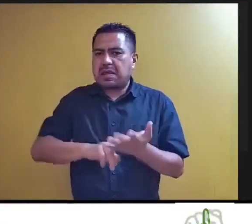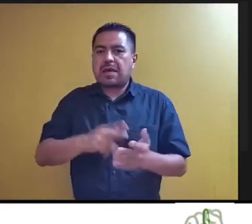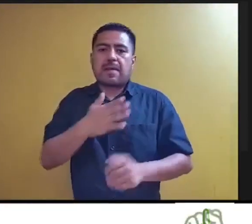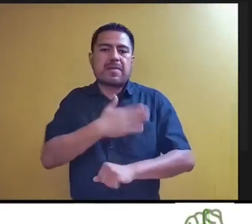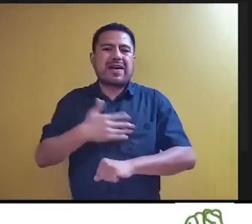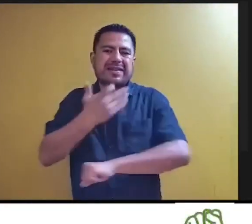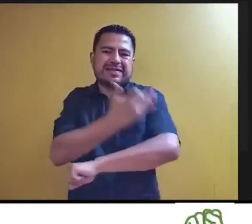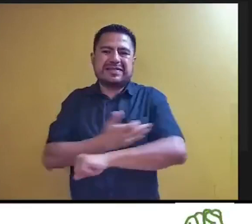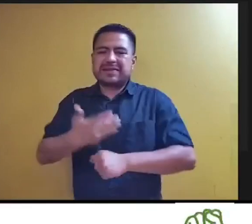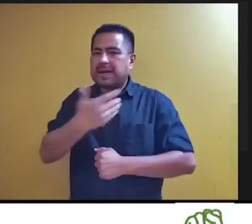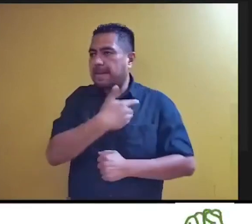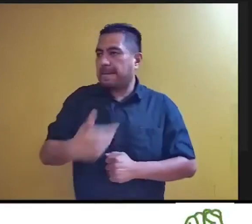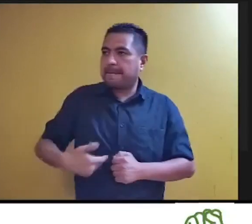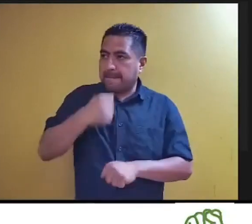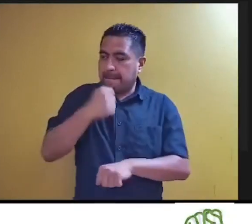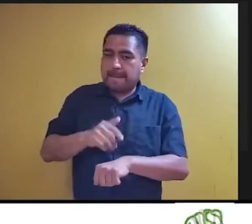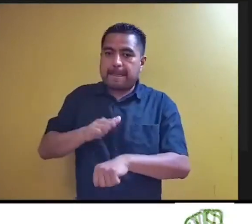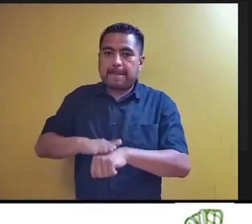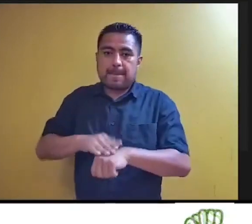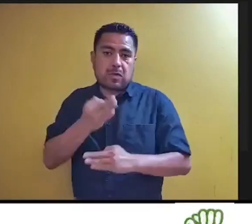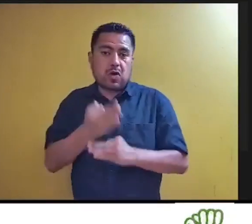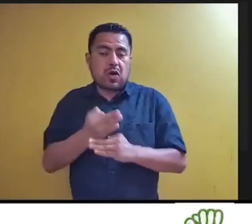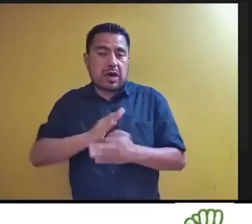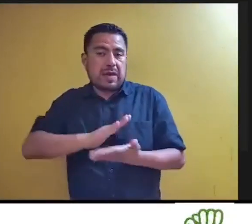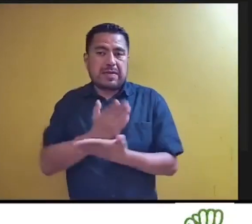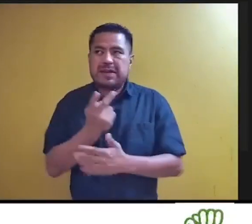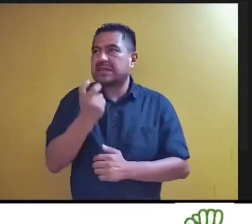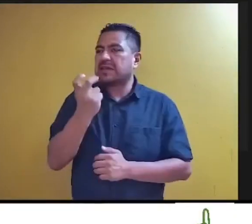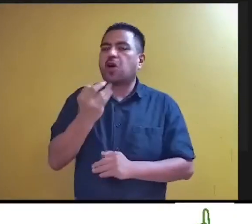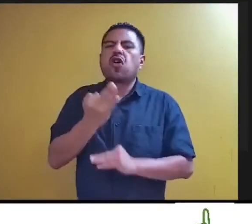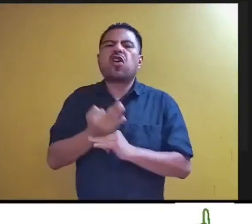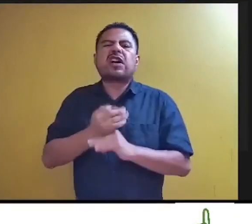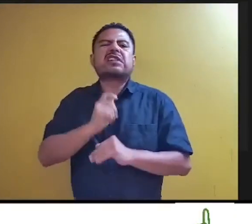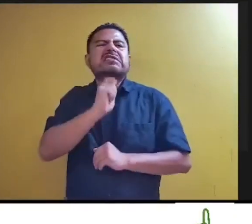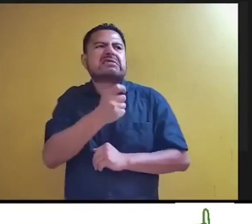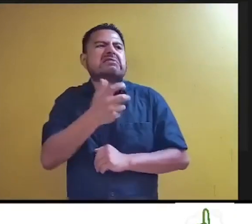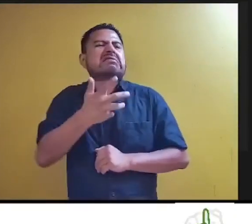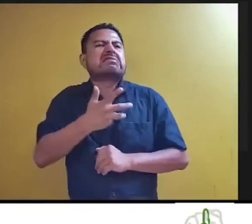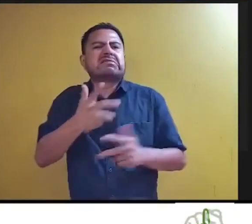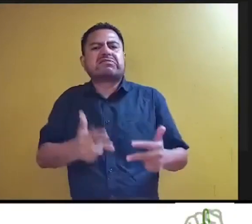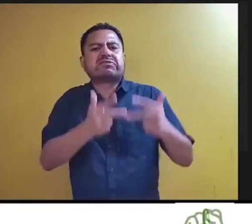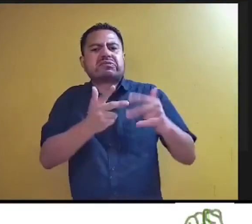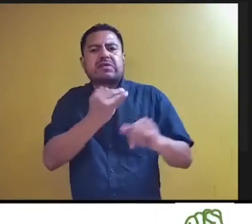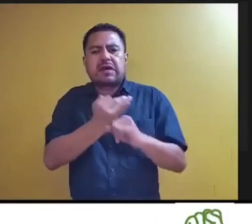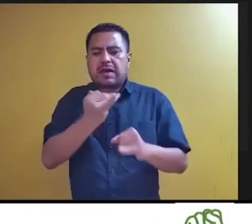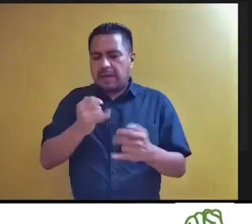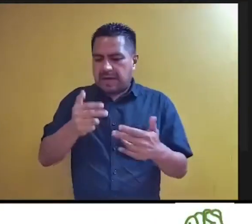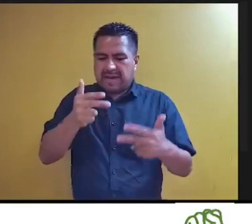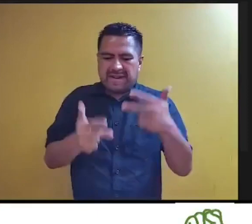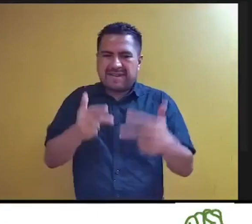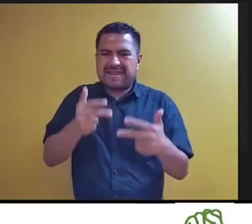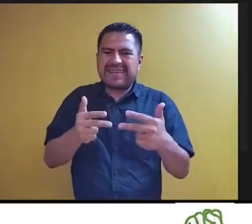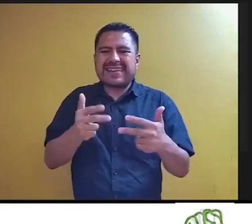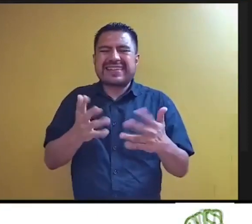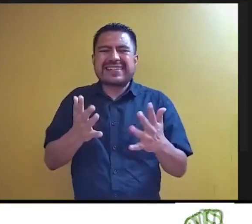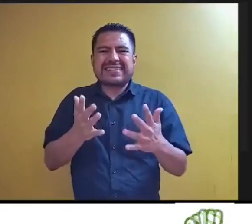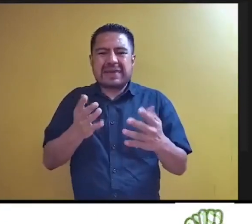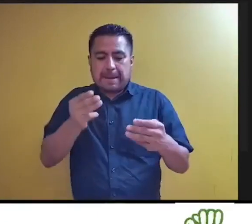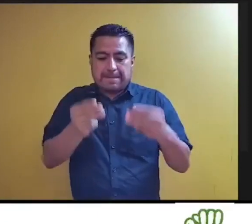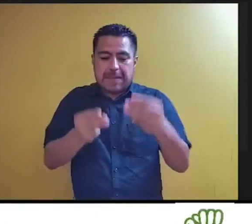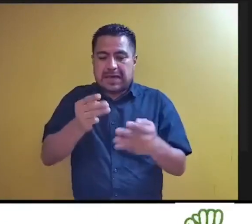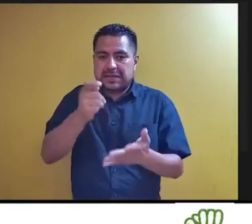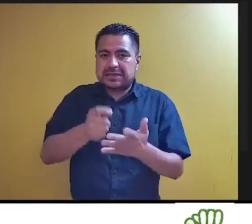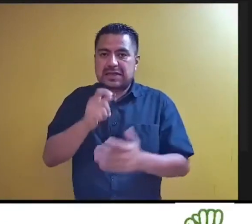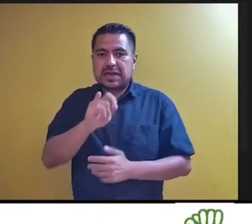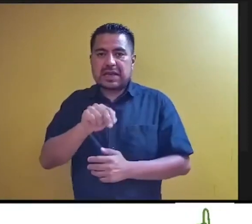Buenas tardes, magistrada presidenta. Hago constar que además de usted se encuentran en esta sesión no presencial el magistrado José Inés Betancur Salgado y